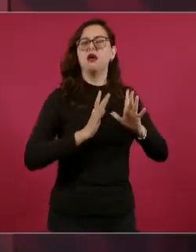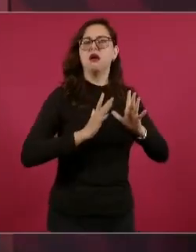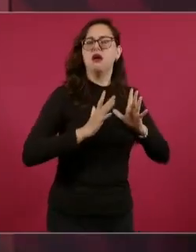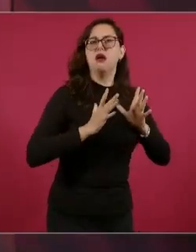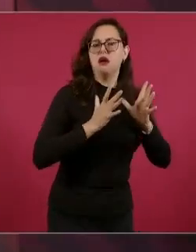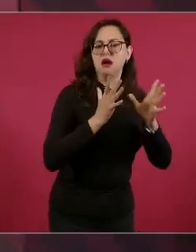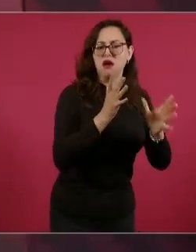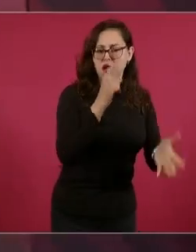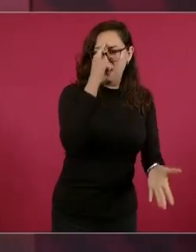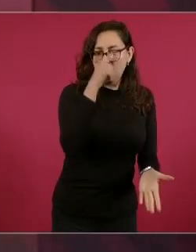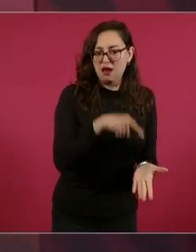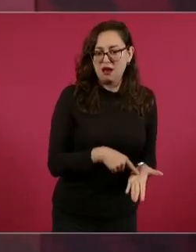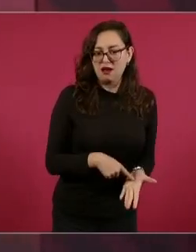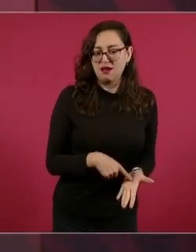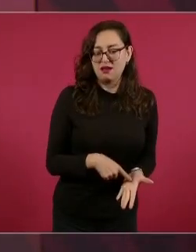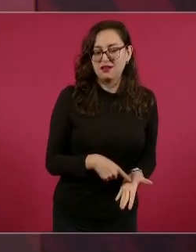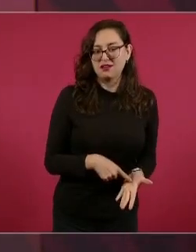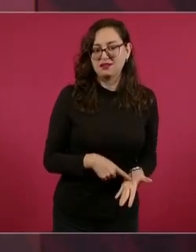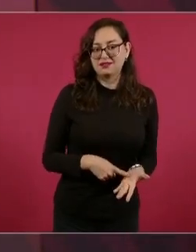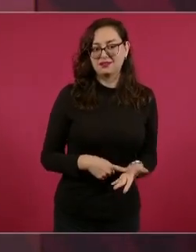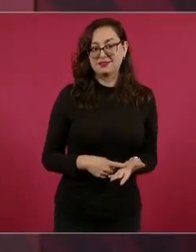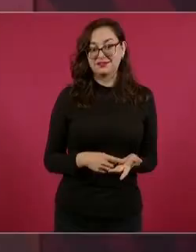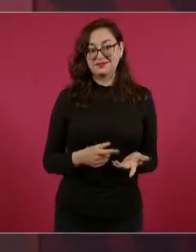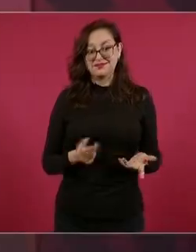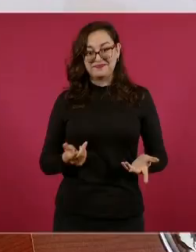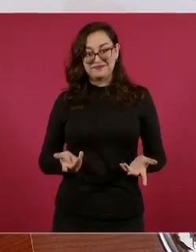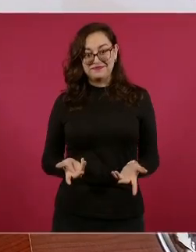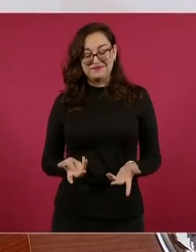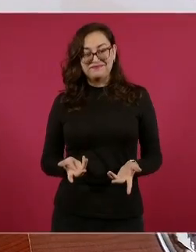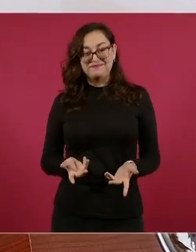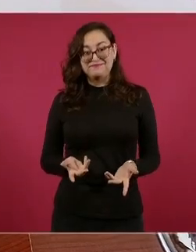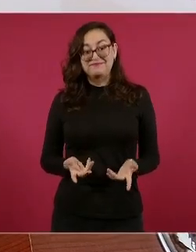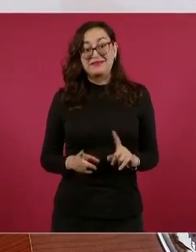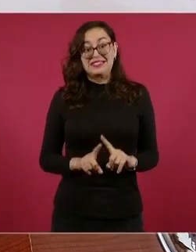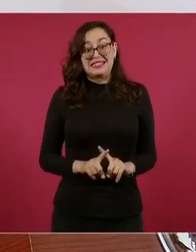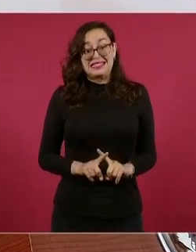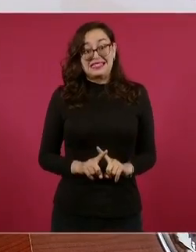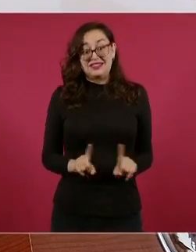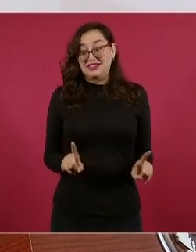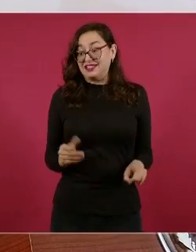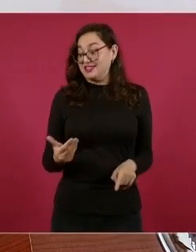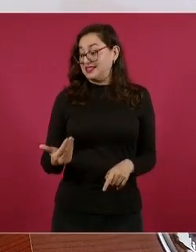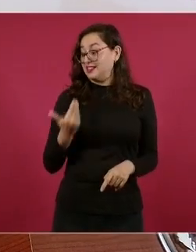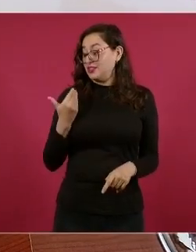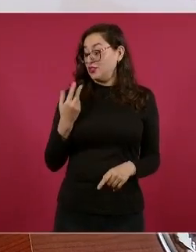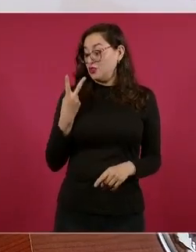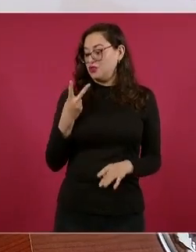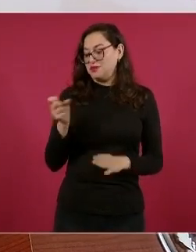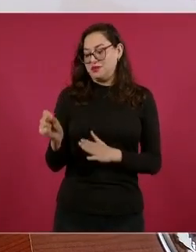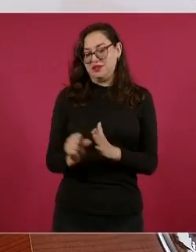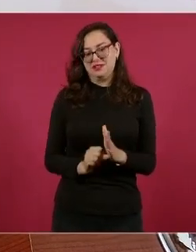Muy distinto de lo que pasó hace dos meses, que fue un gran triunfo del pueblo.